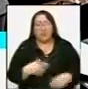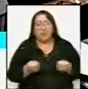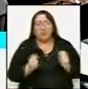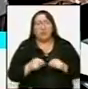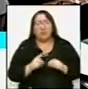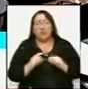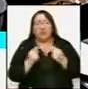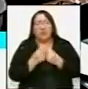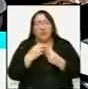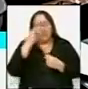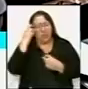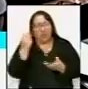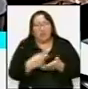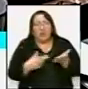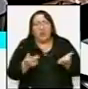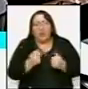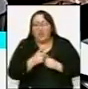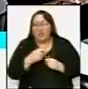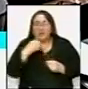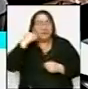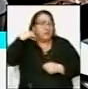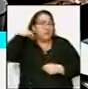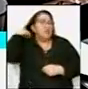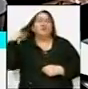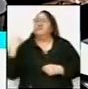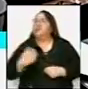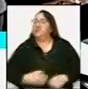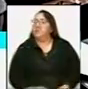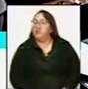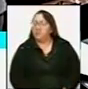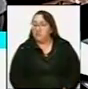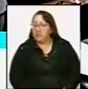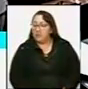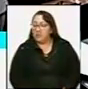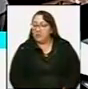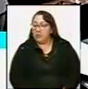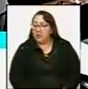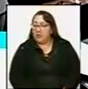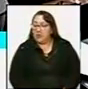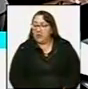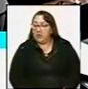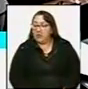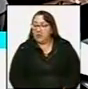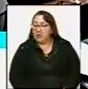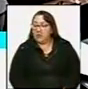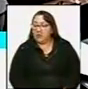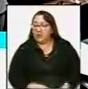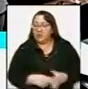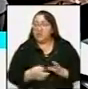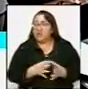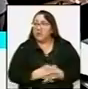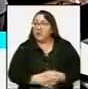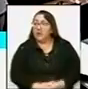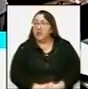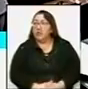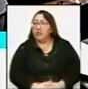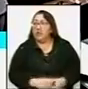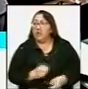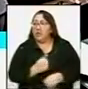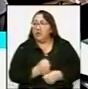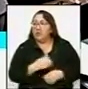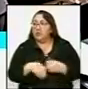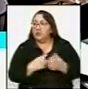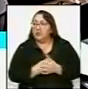no es atribución el D, estoy hablando del D. Sí. Ah, este es el texto, correcto. Si no mantiene actualizados e inscritos en el registro de organizaciones